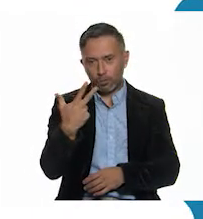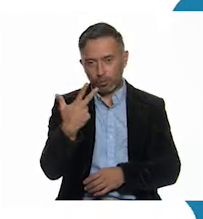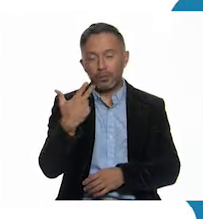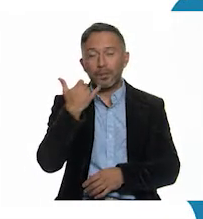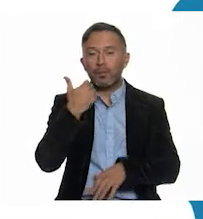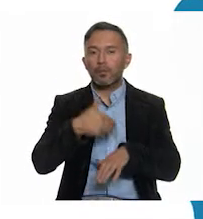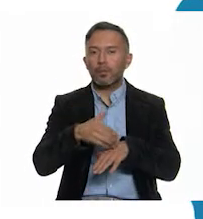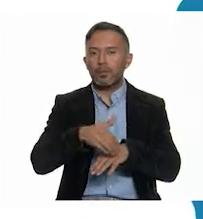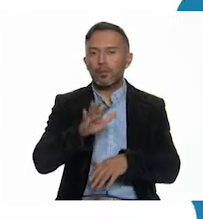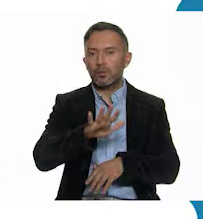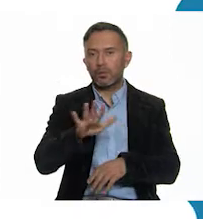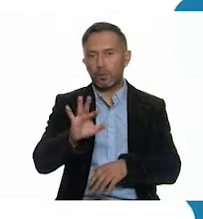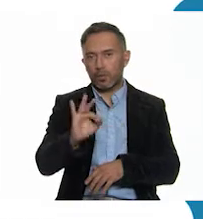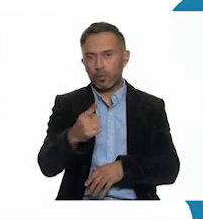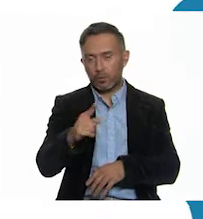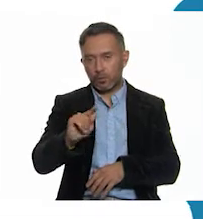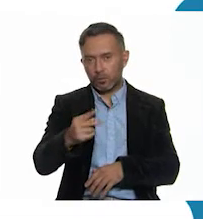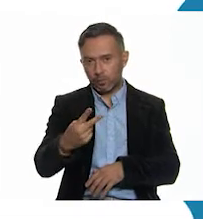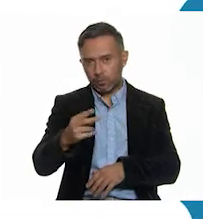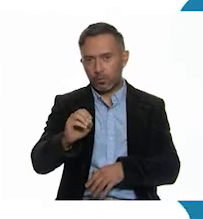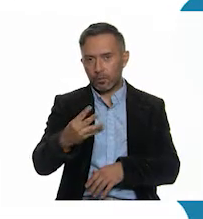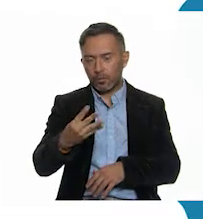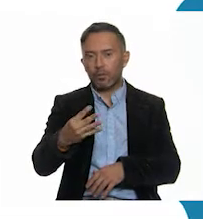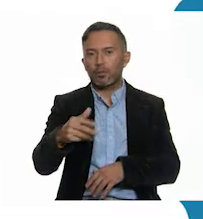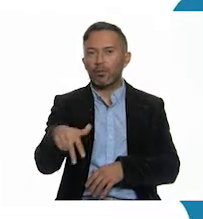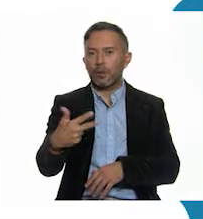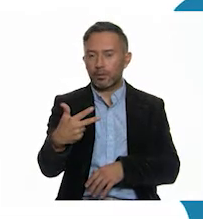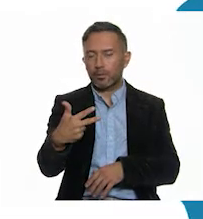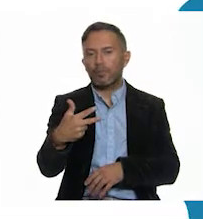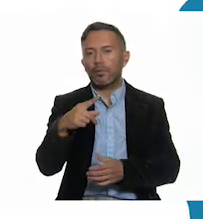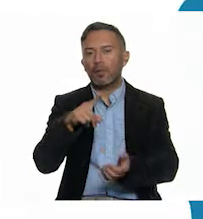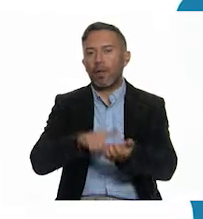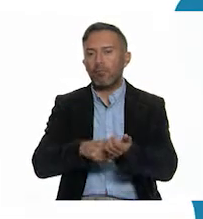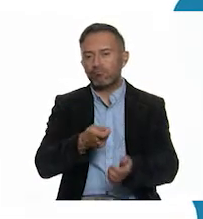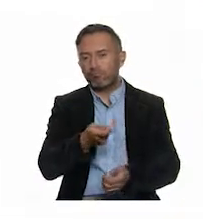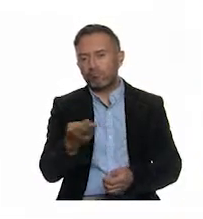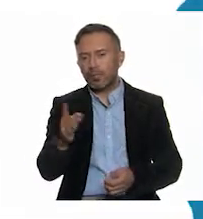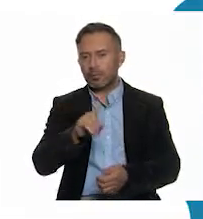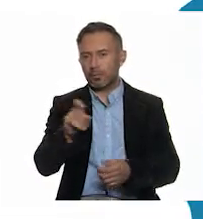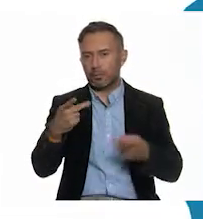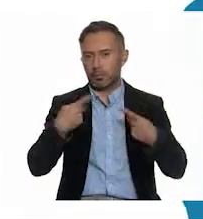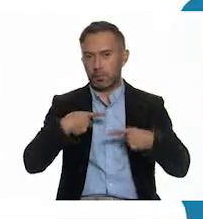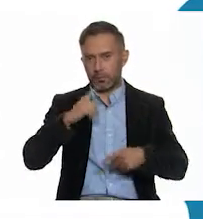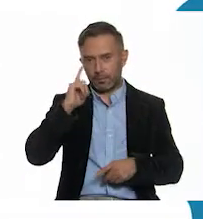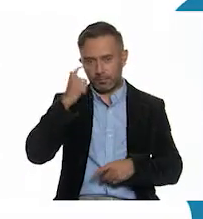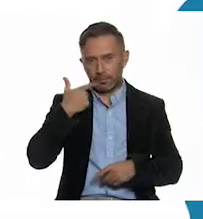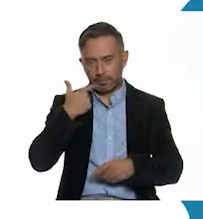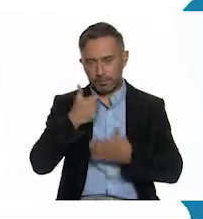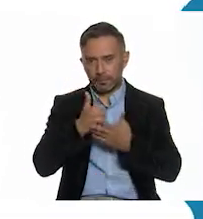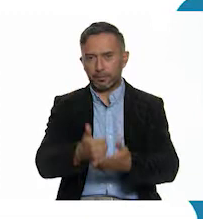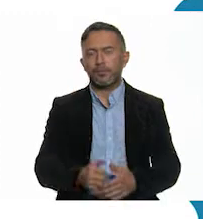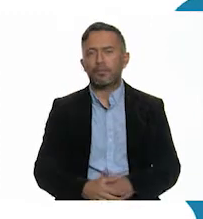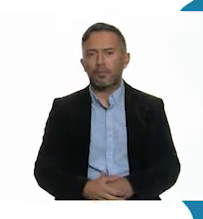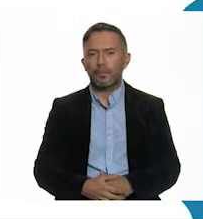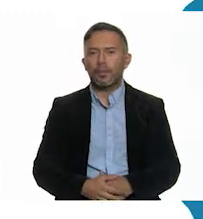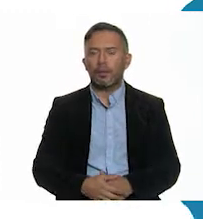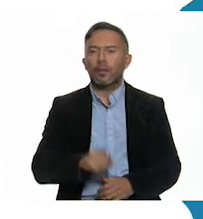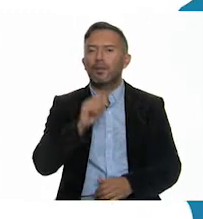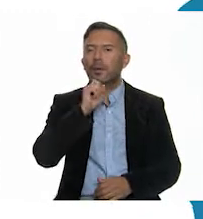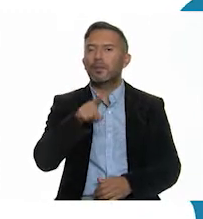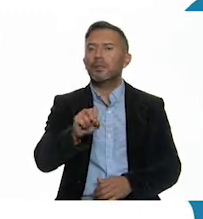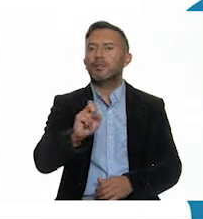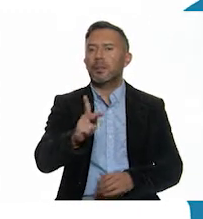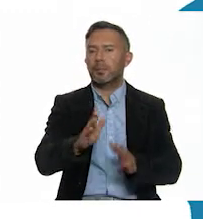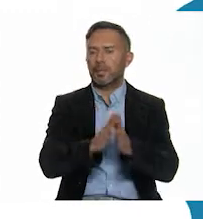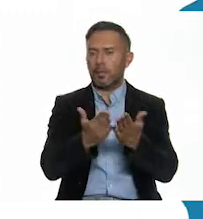55 41 72 04 13, con 100 líneas. También puedes encontrar los libros de texto